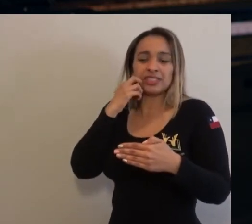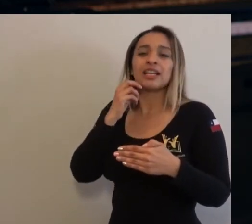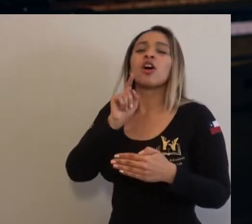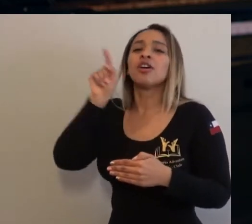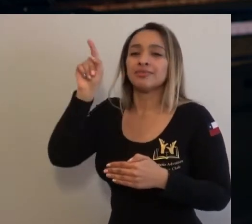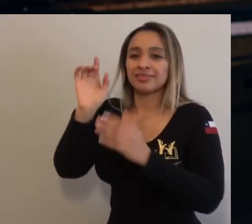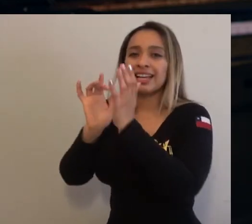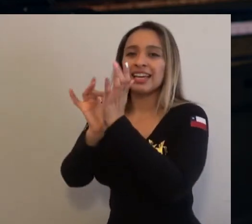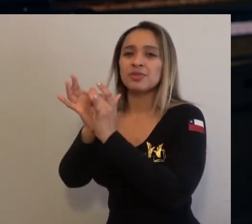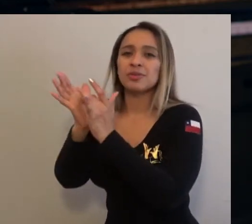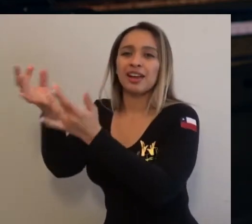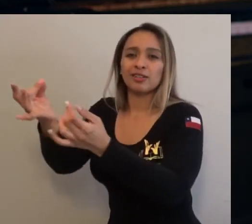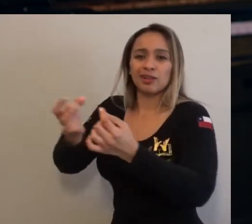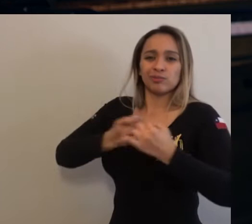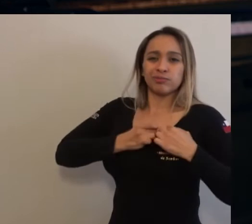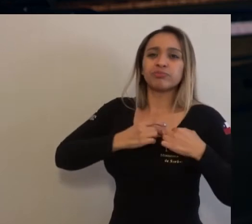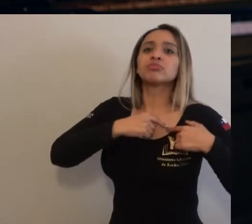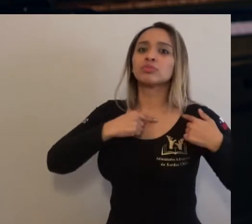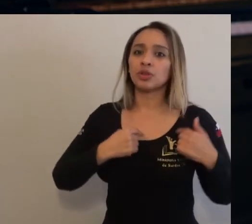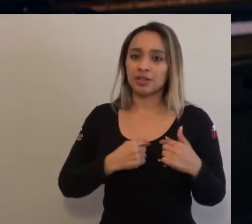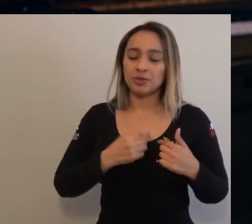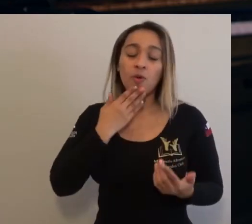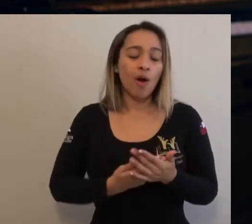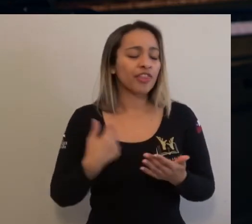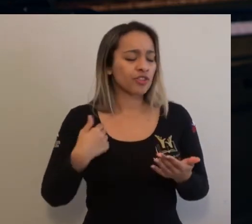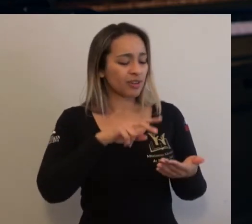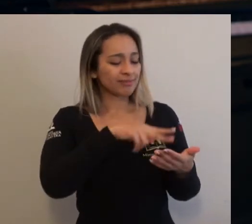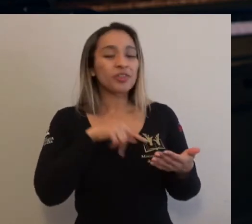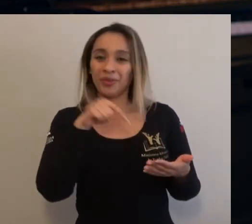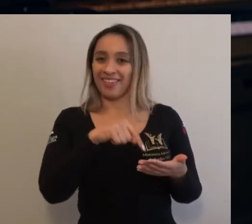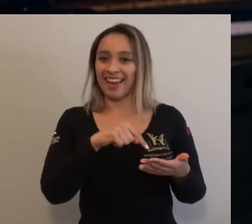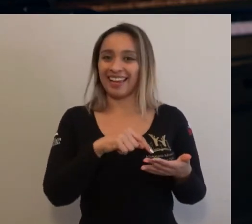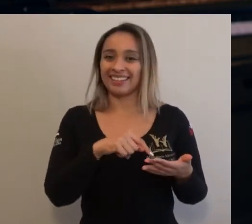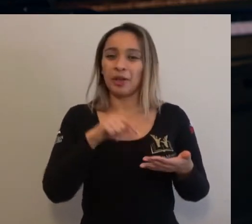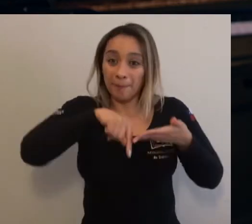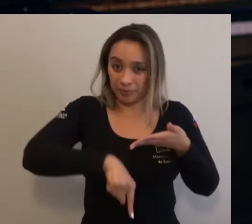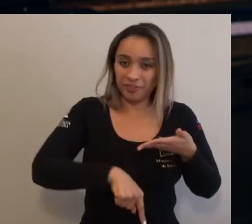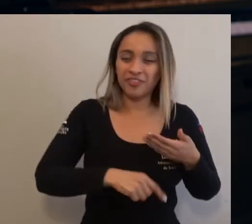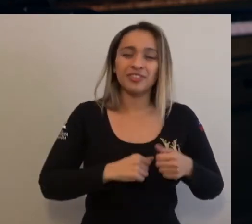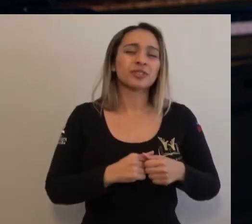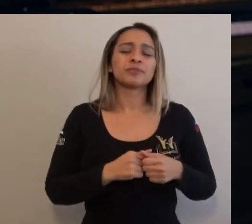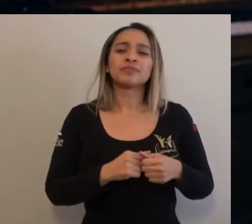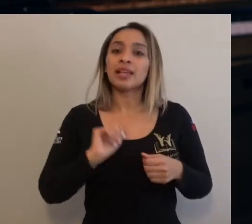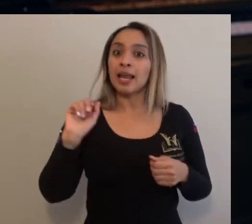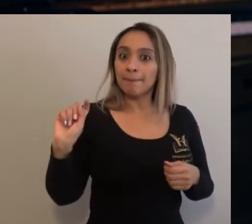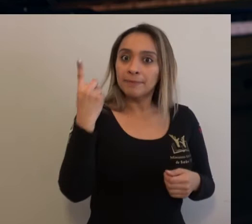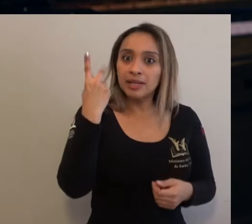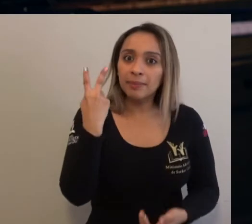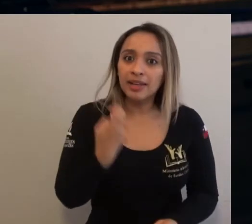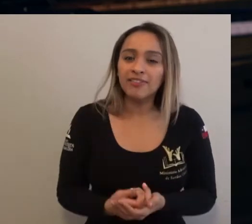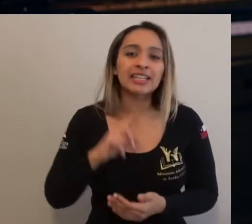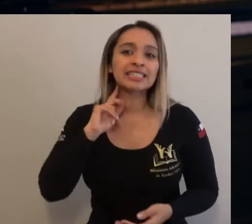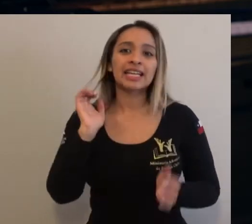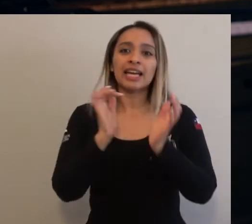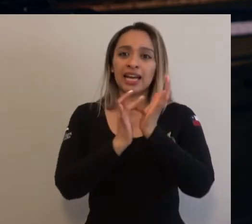tocar su corazón. Y algo que me llamó mucho la atención mientras estaba estudiando todo el tema es que es la primera